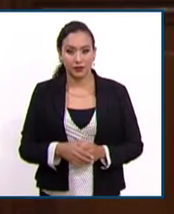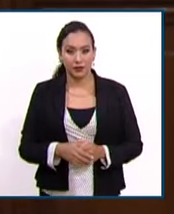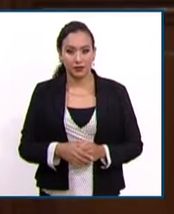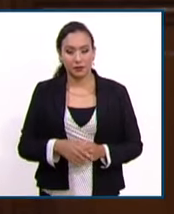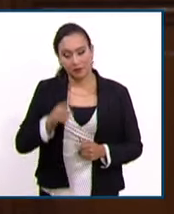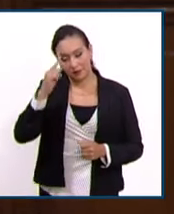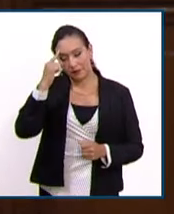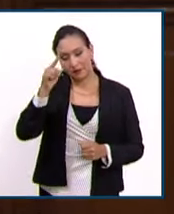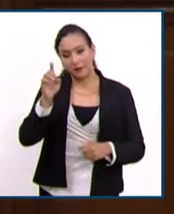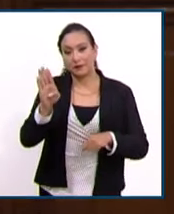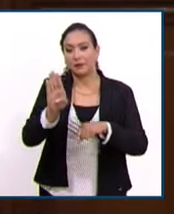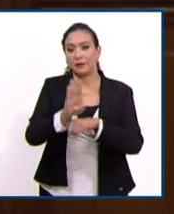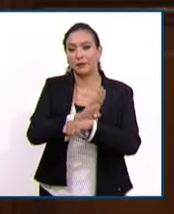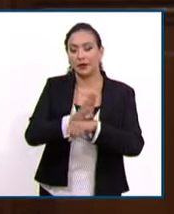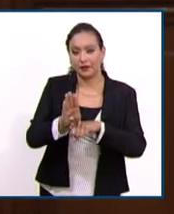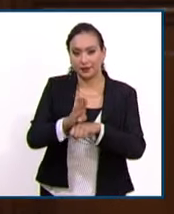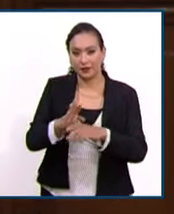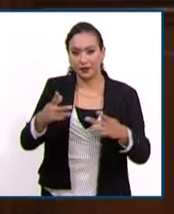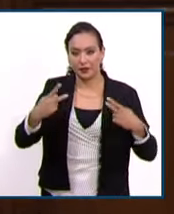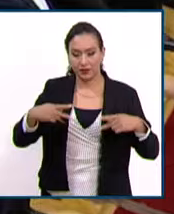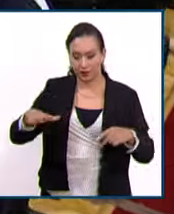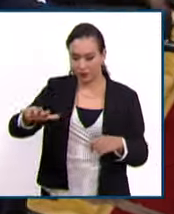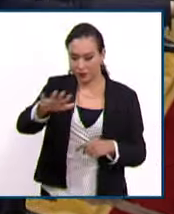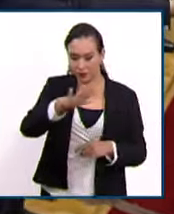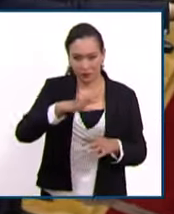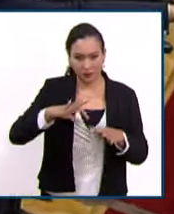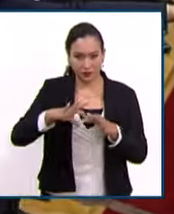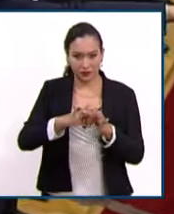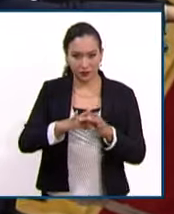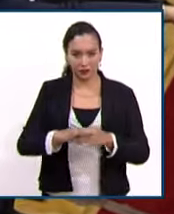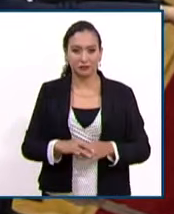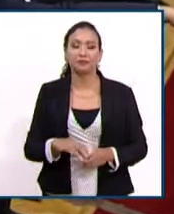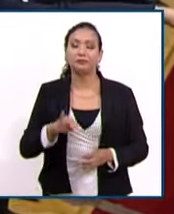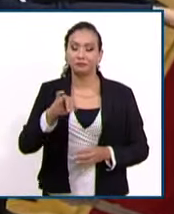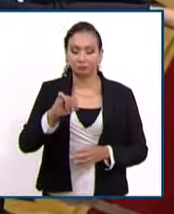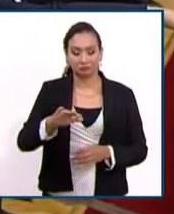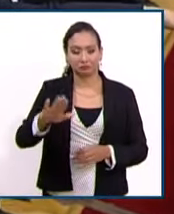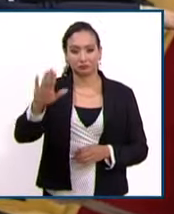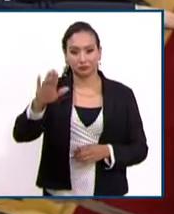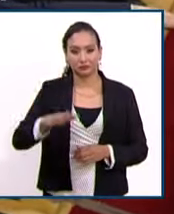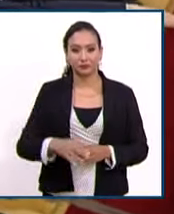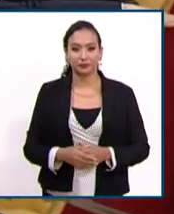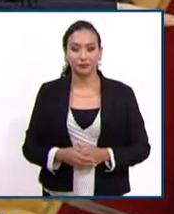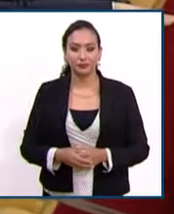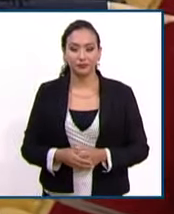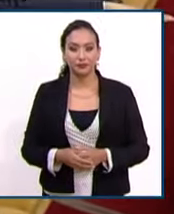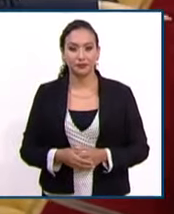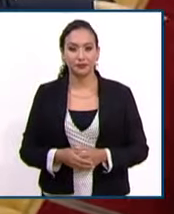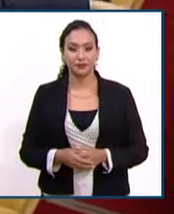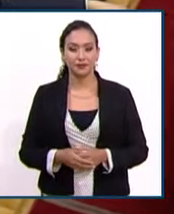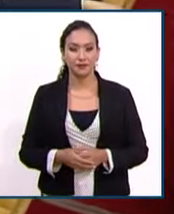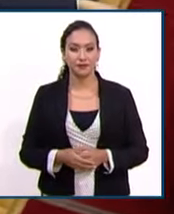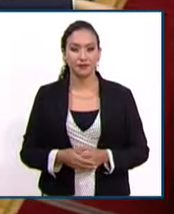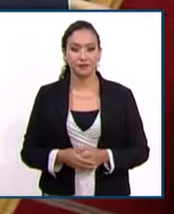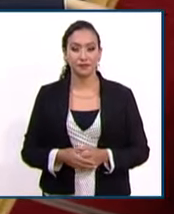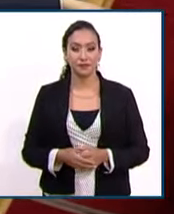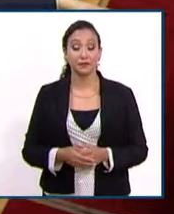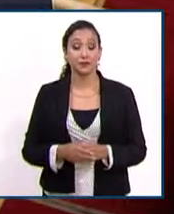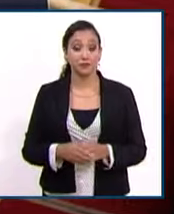bien y prosperidad de la Unión? Sí, lo creo. Si no lo hicieren